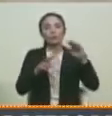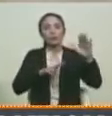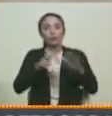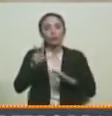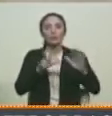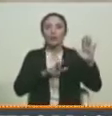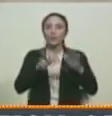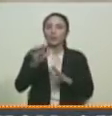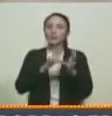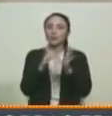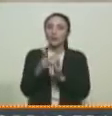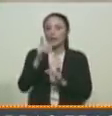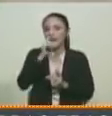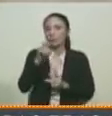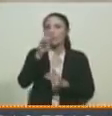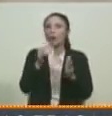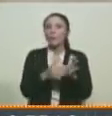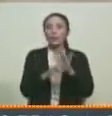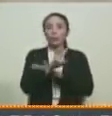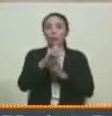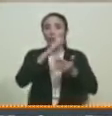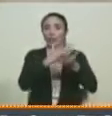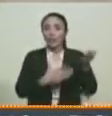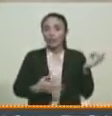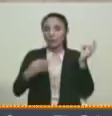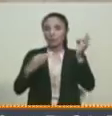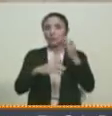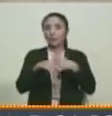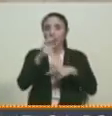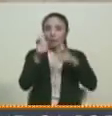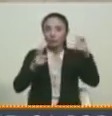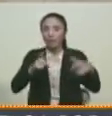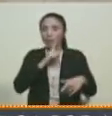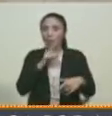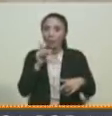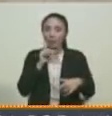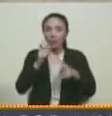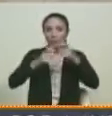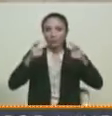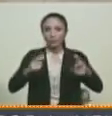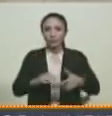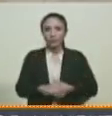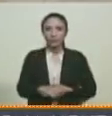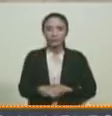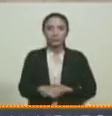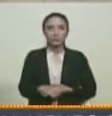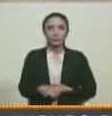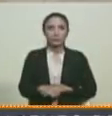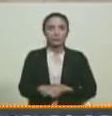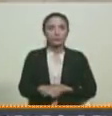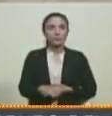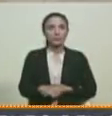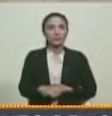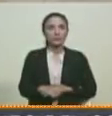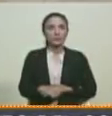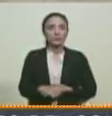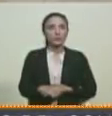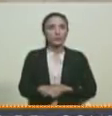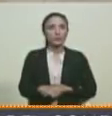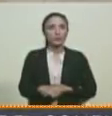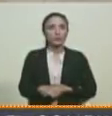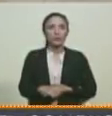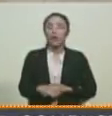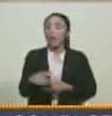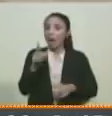año 2002. Aquí está la lista. Todos los golpistas, y aparecen algunos de ellos